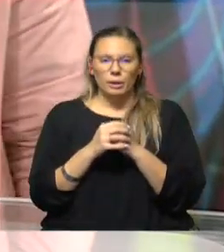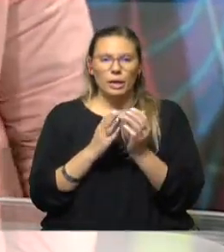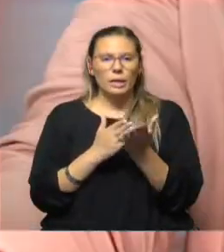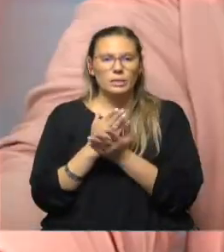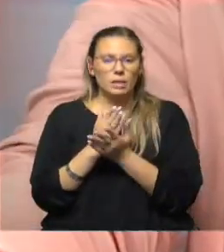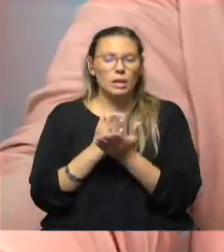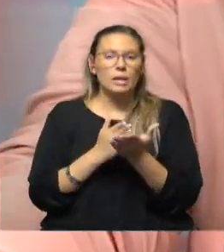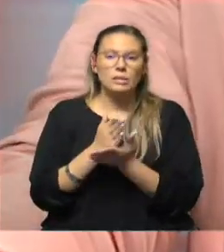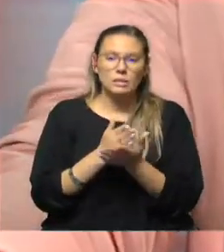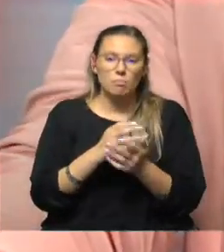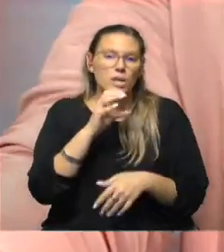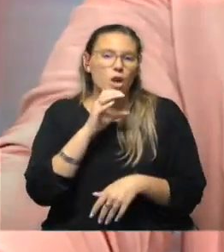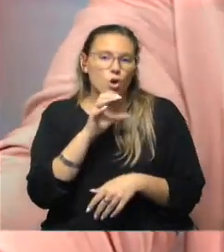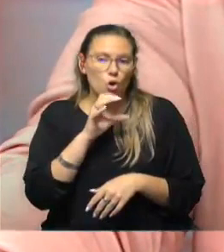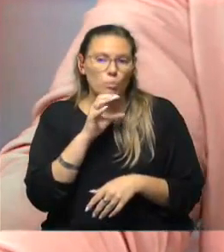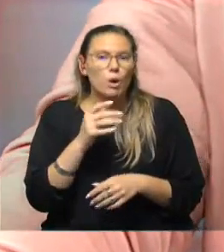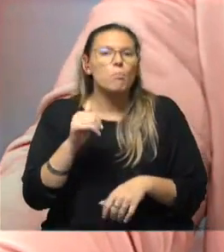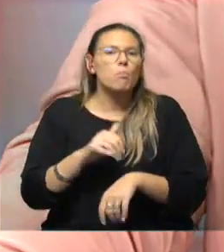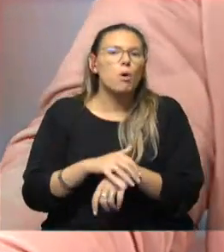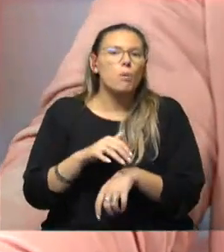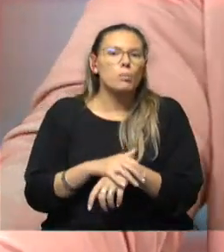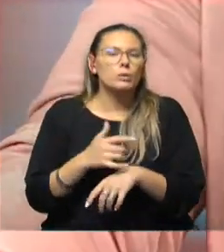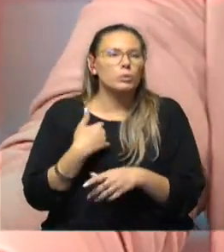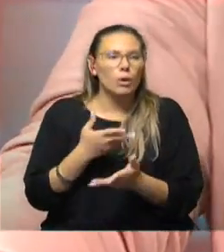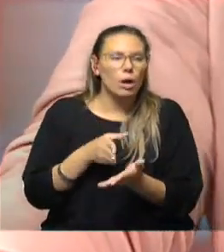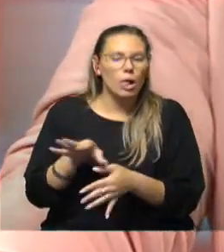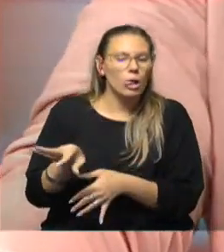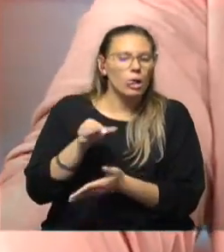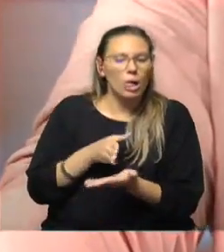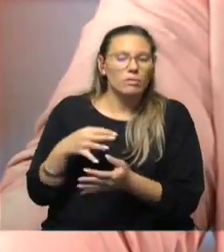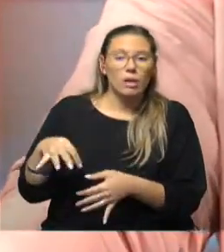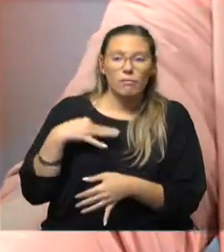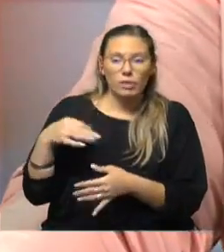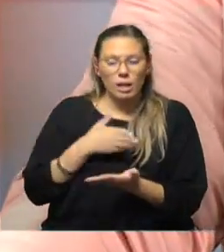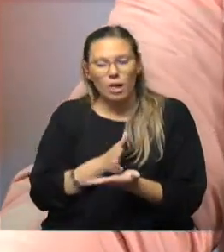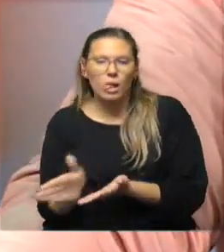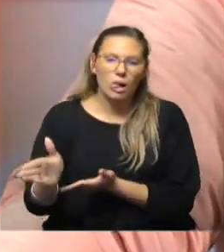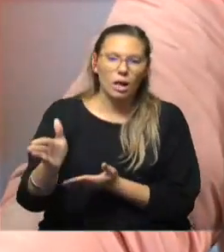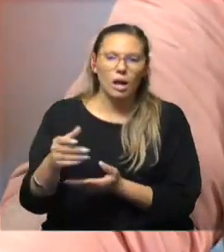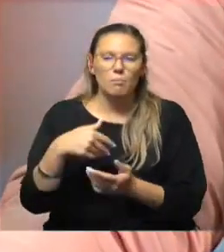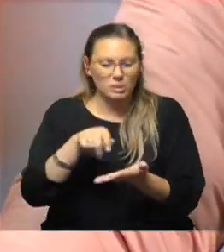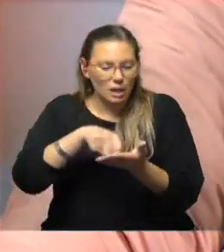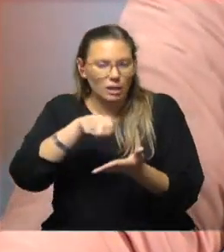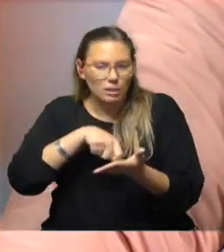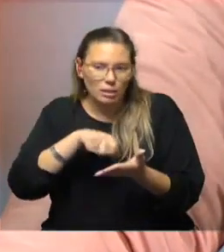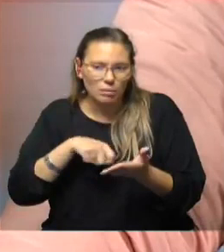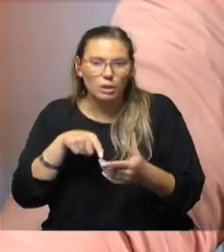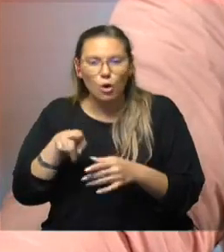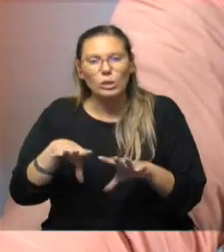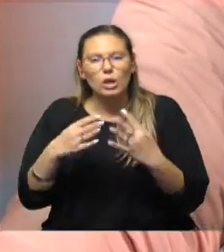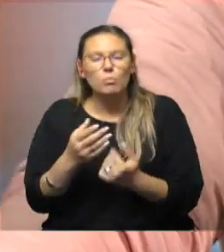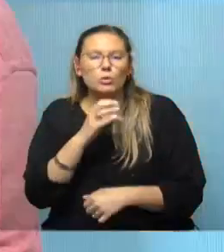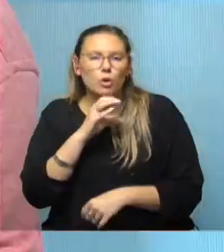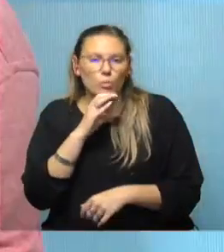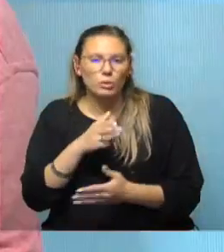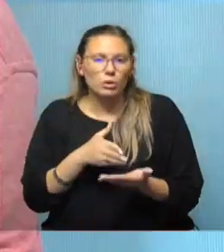estuvo presente, el humor. ¿En qué momento volanteaste de tu vida como para empezar a guionar, escribir o meterte en este mundillo? En